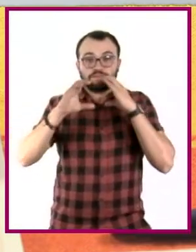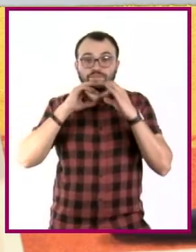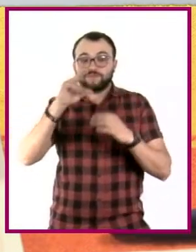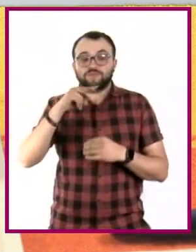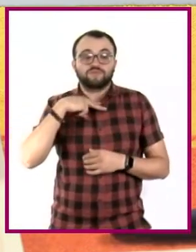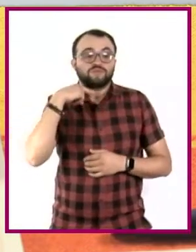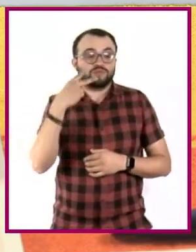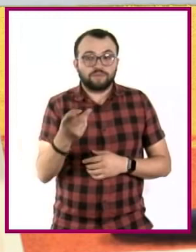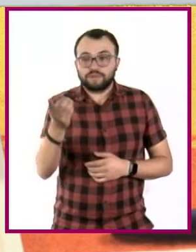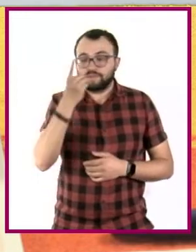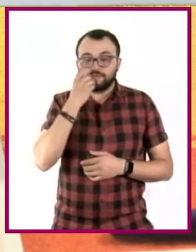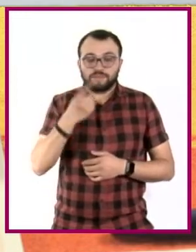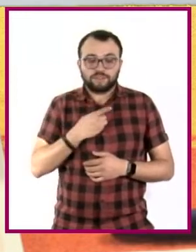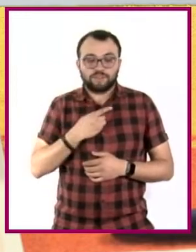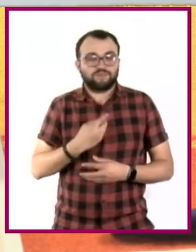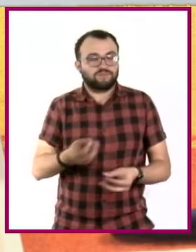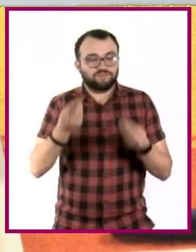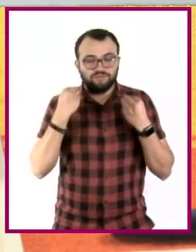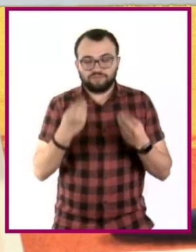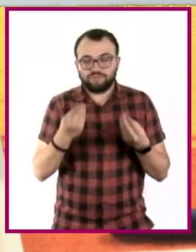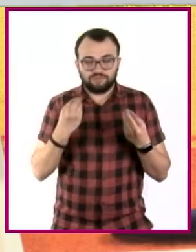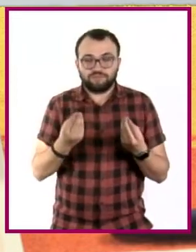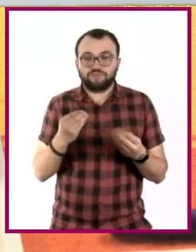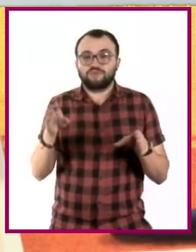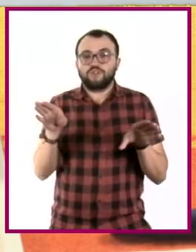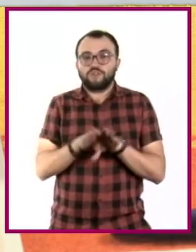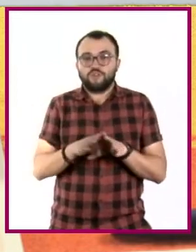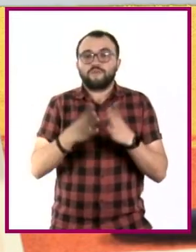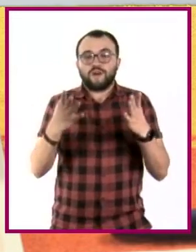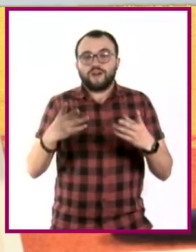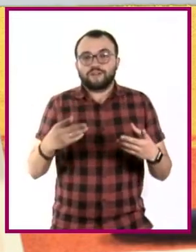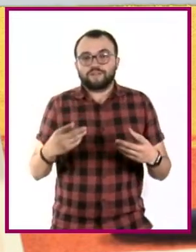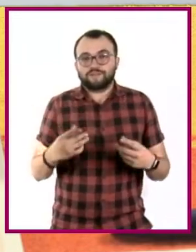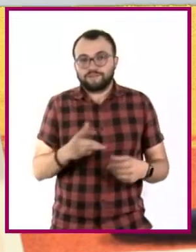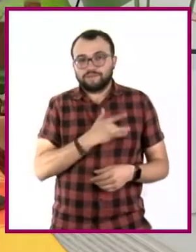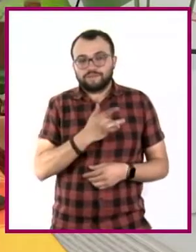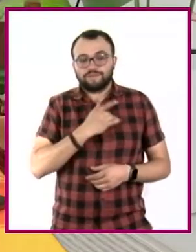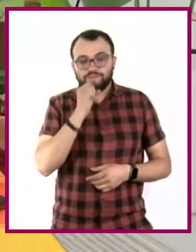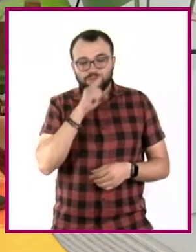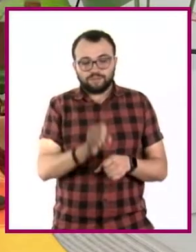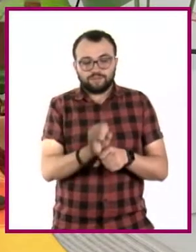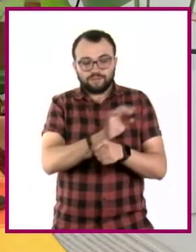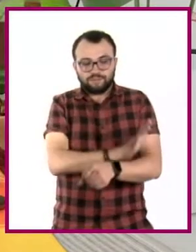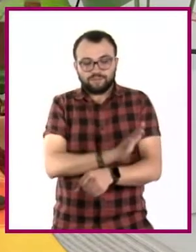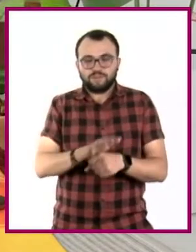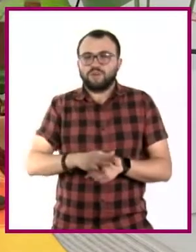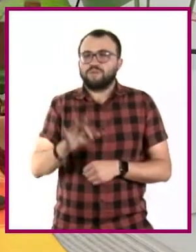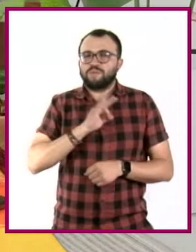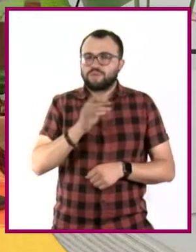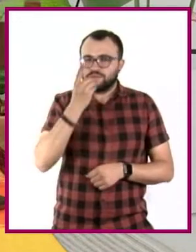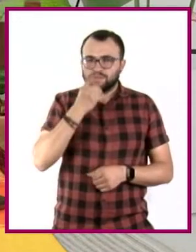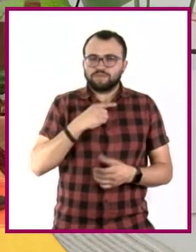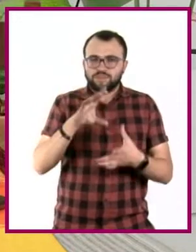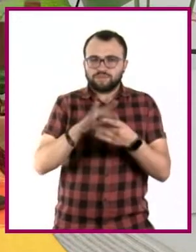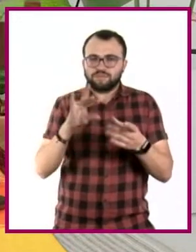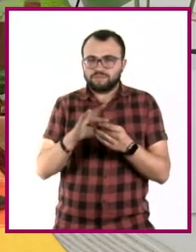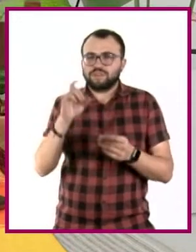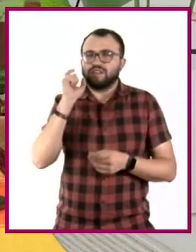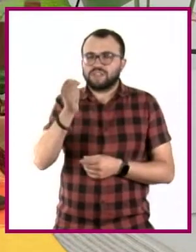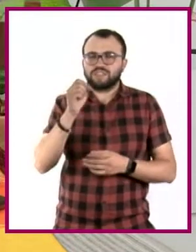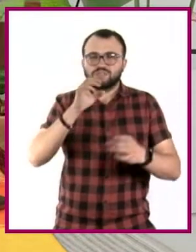verbal nos dice mucho de cómo estamos emocionalmente. ¿Nos podría explicar qué tipo